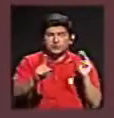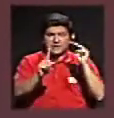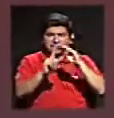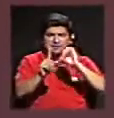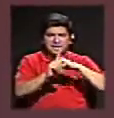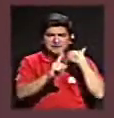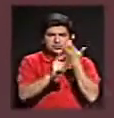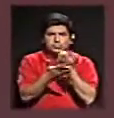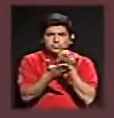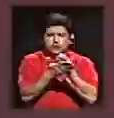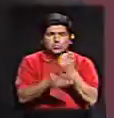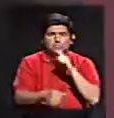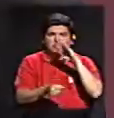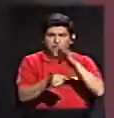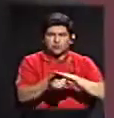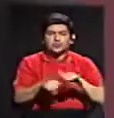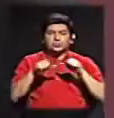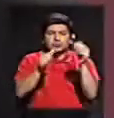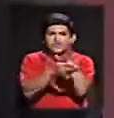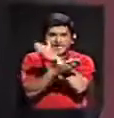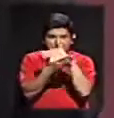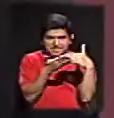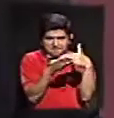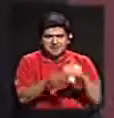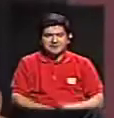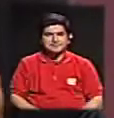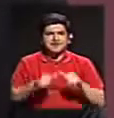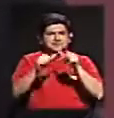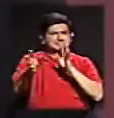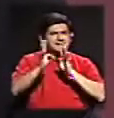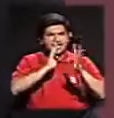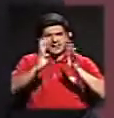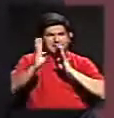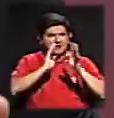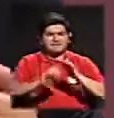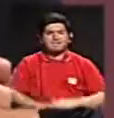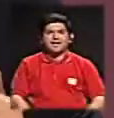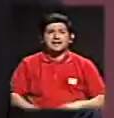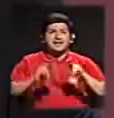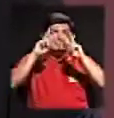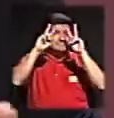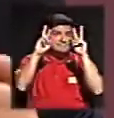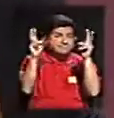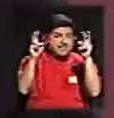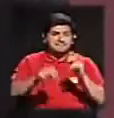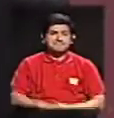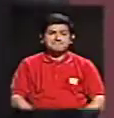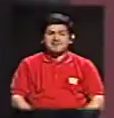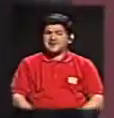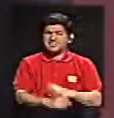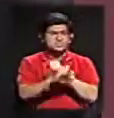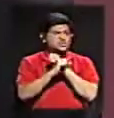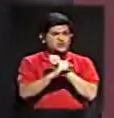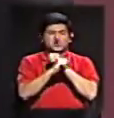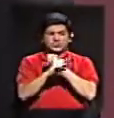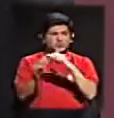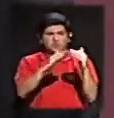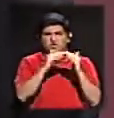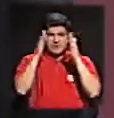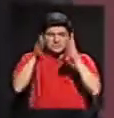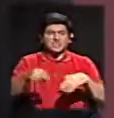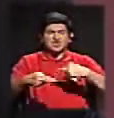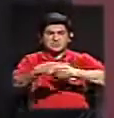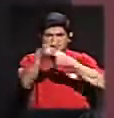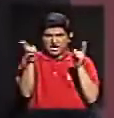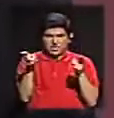sociales y económicas. En el próximo segmento continuaremos conversando acerca del tema de la inseguridad ciudadana en la